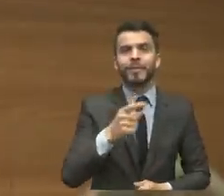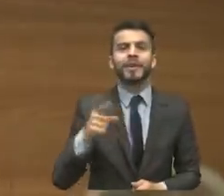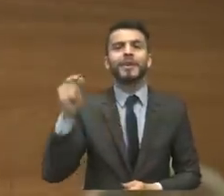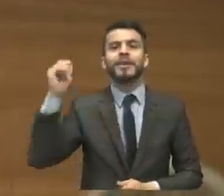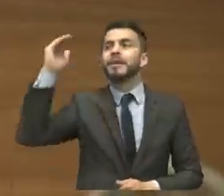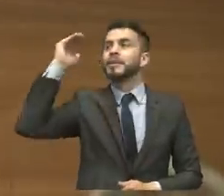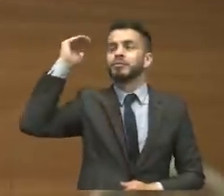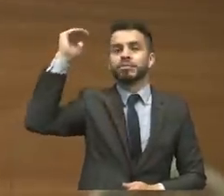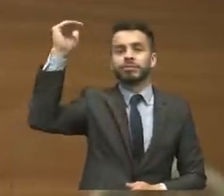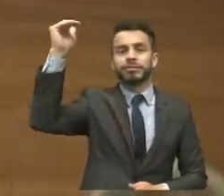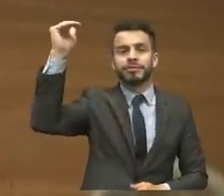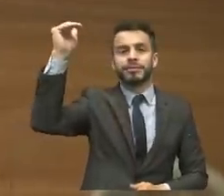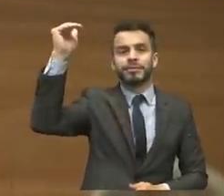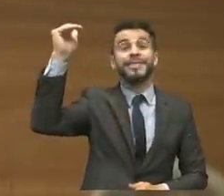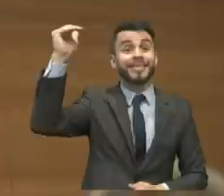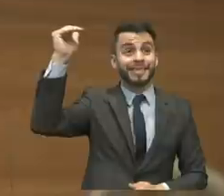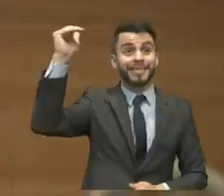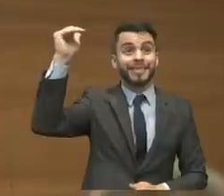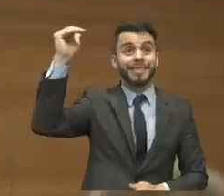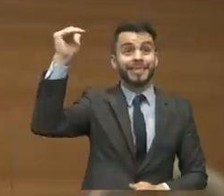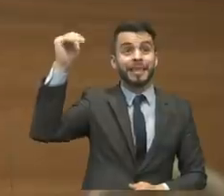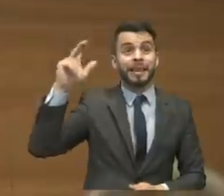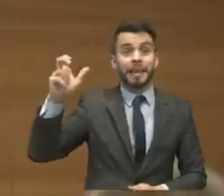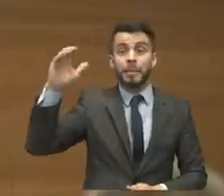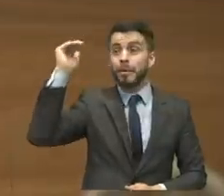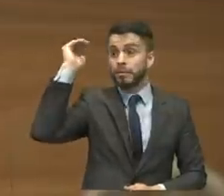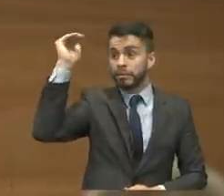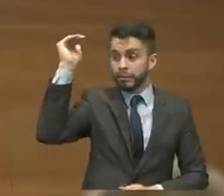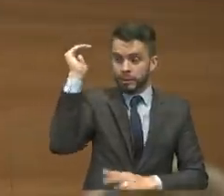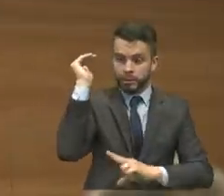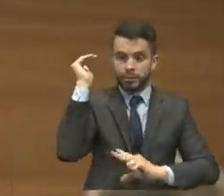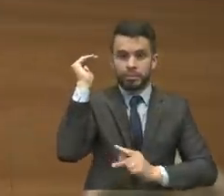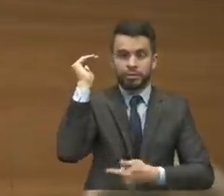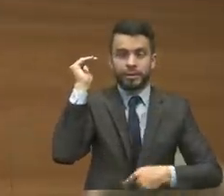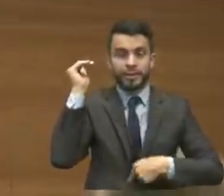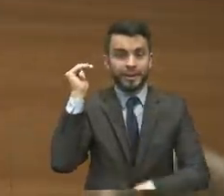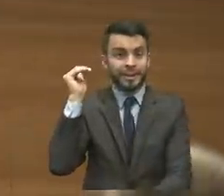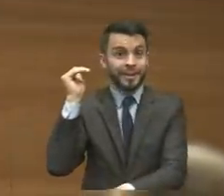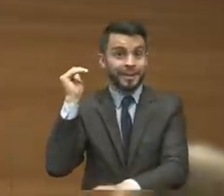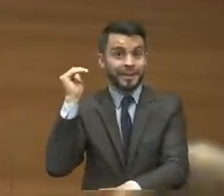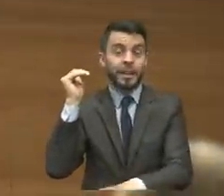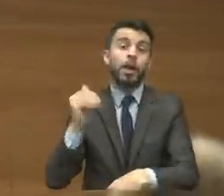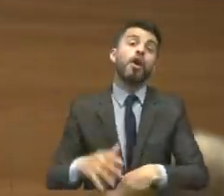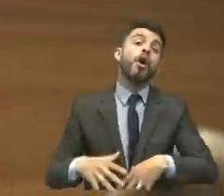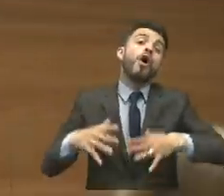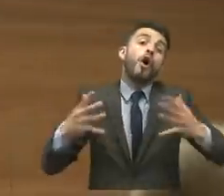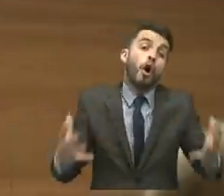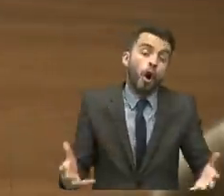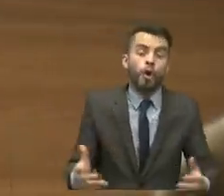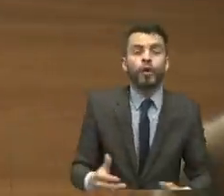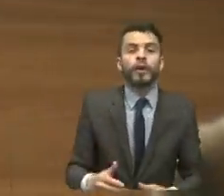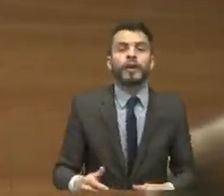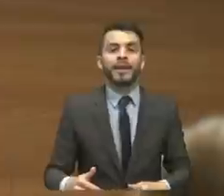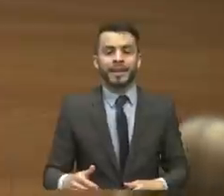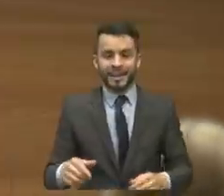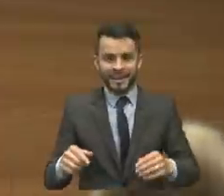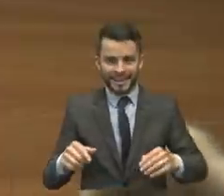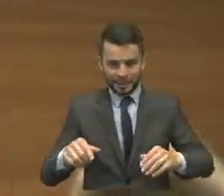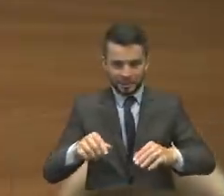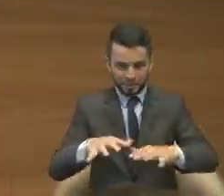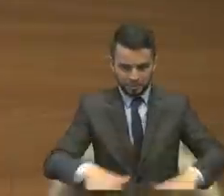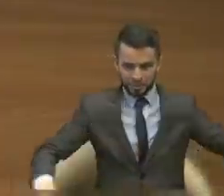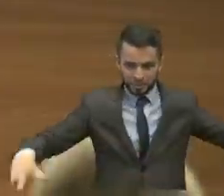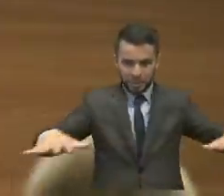Por ejemplo, aquí hay un diseño que puede ser con torniquetes. Aquí, a veces los torniquetes están en la plaza de acceso que da la